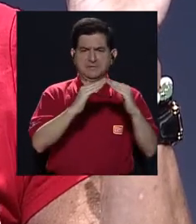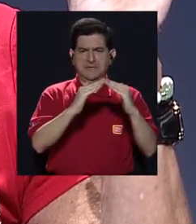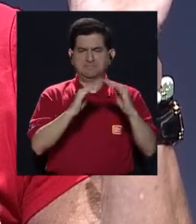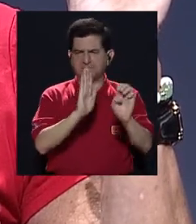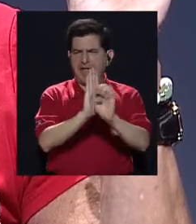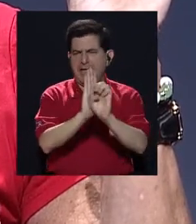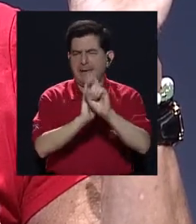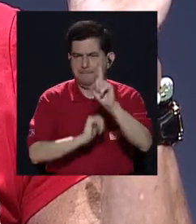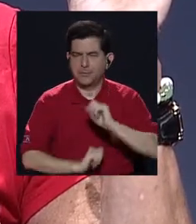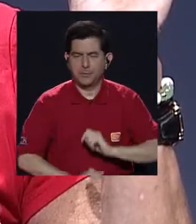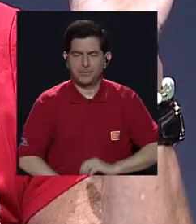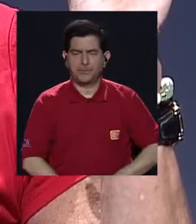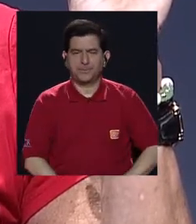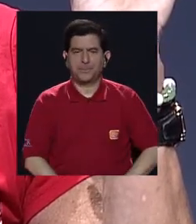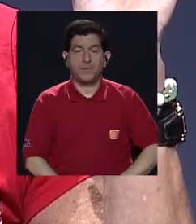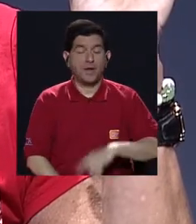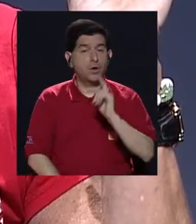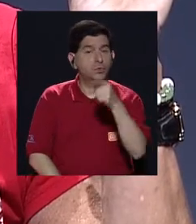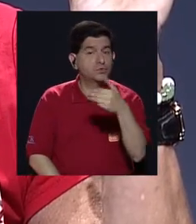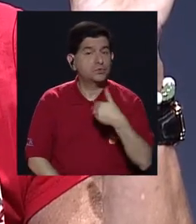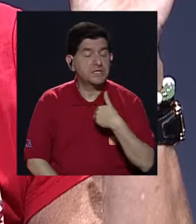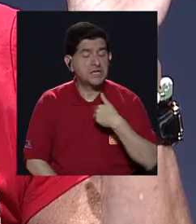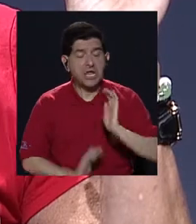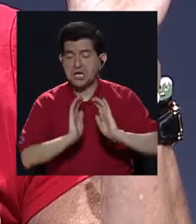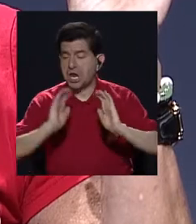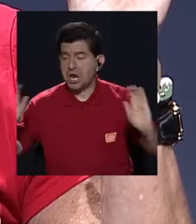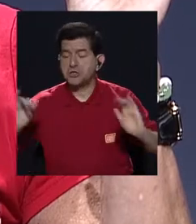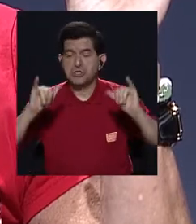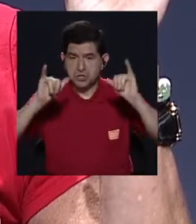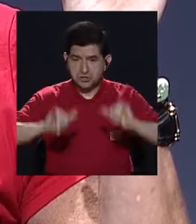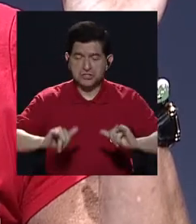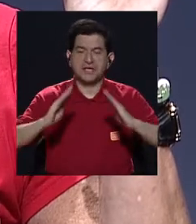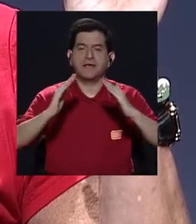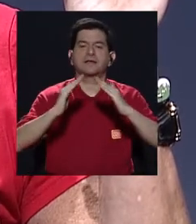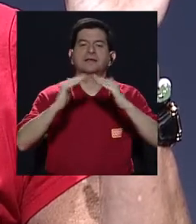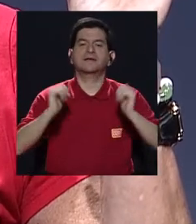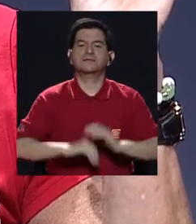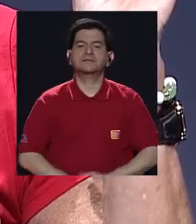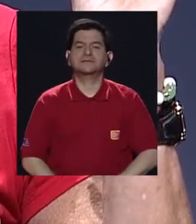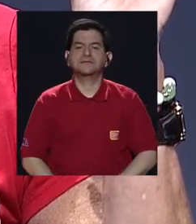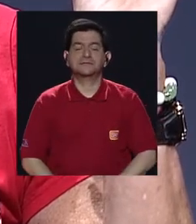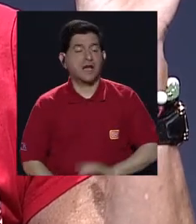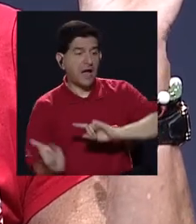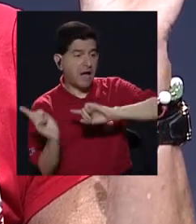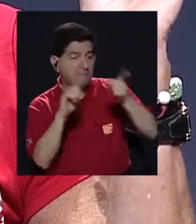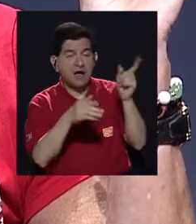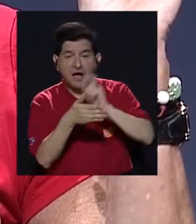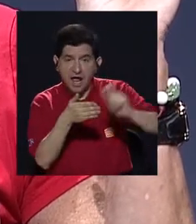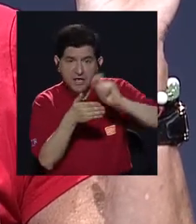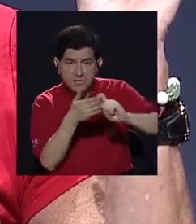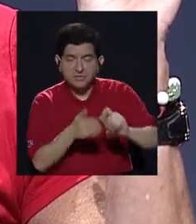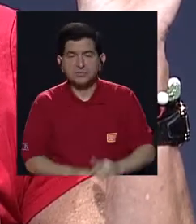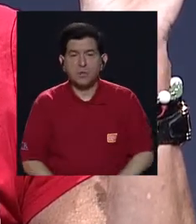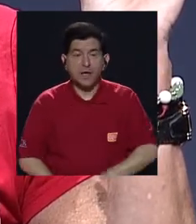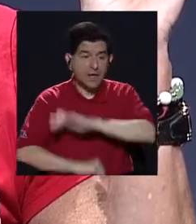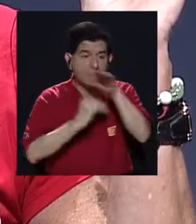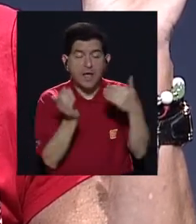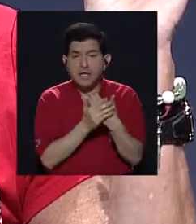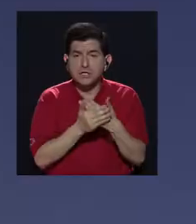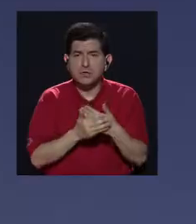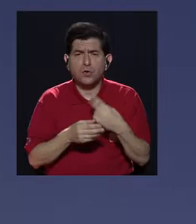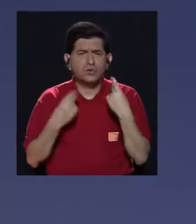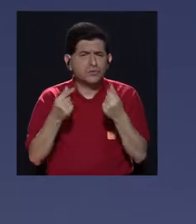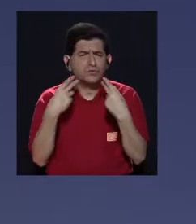de casa vamos a poner un ejemplo y usted tienen los chiquitos de la casa y te van a la escuela